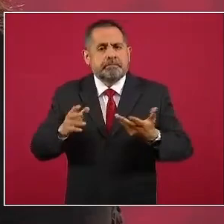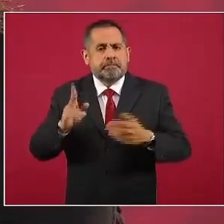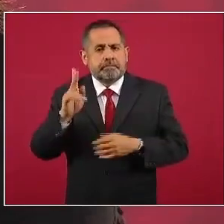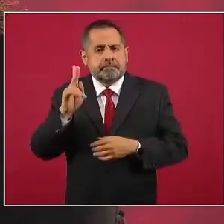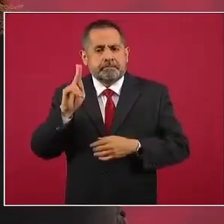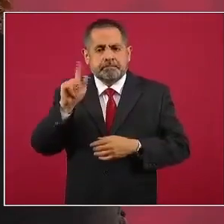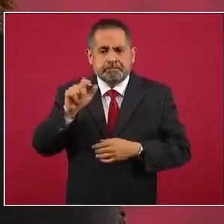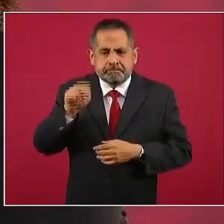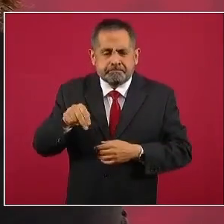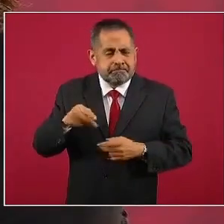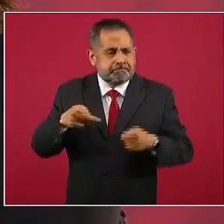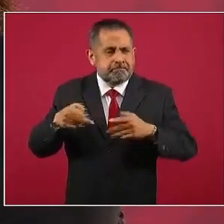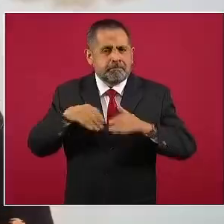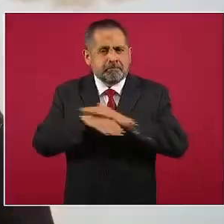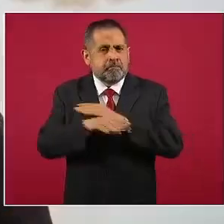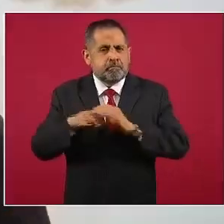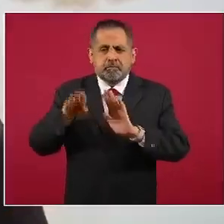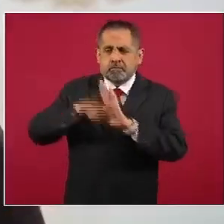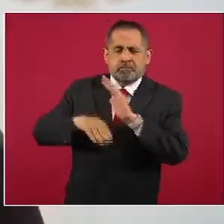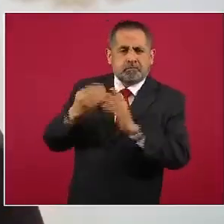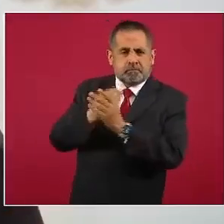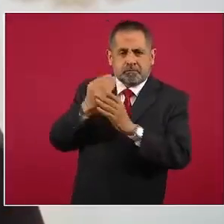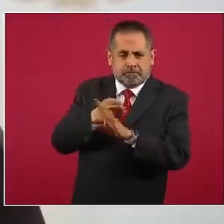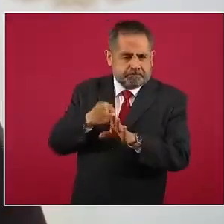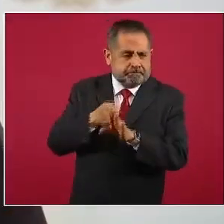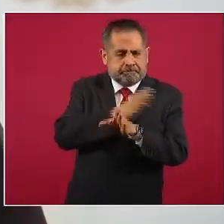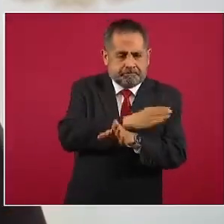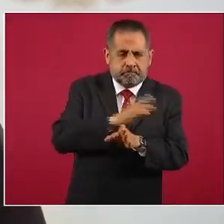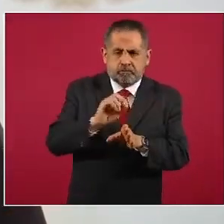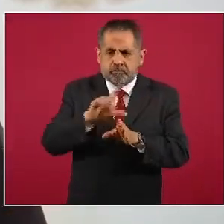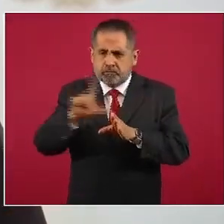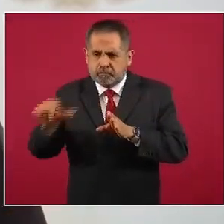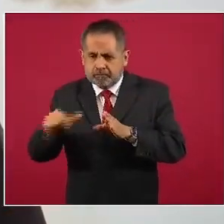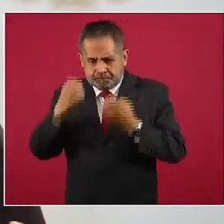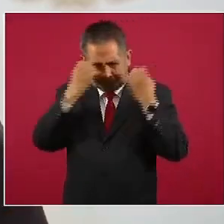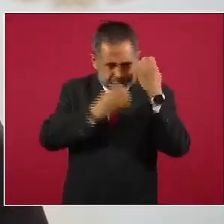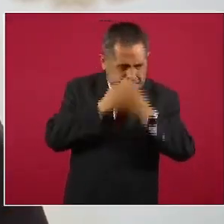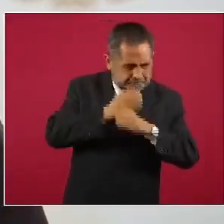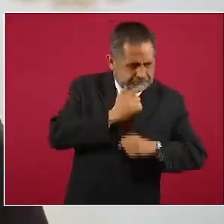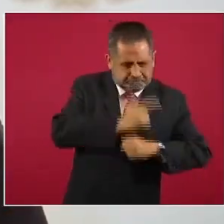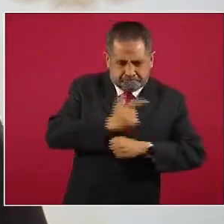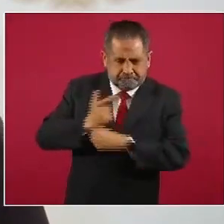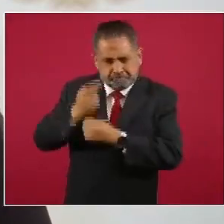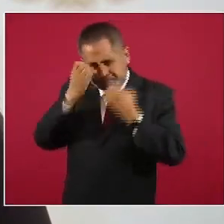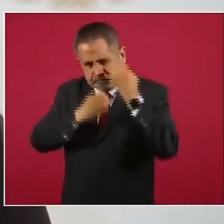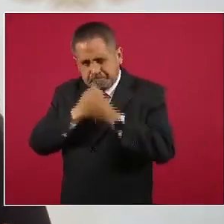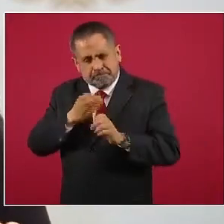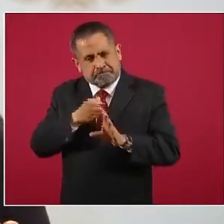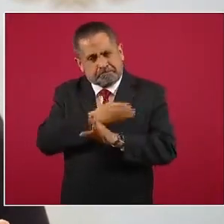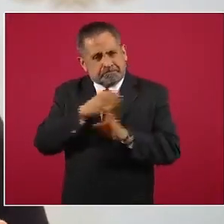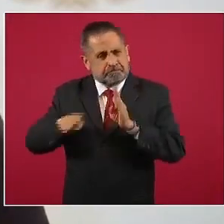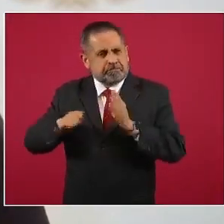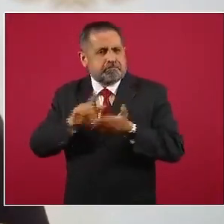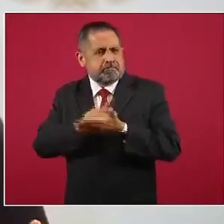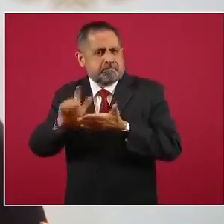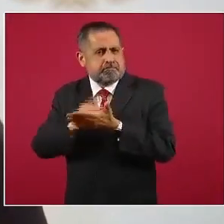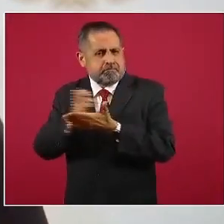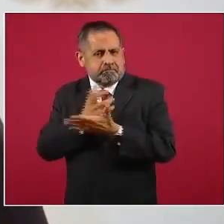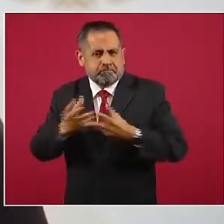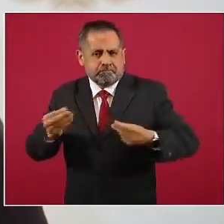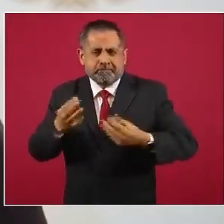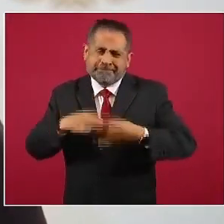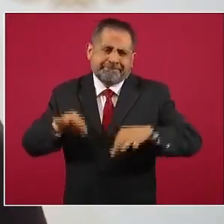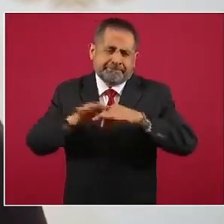estrategias como serían la profilaxis preexposición, la profilaxis postexposición. Dentro de sobre esto también es algo